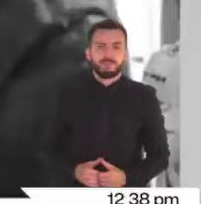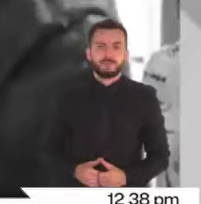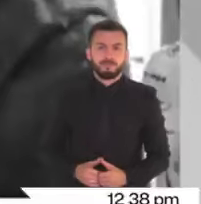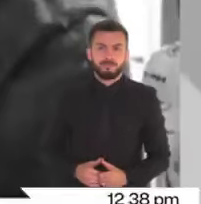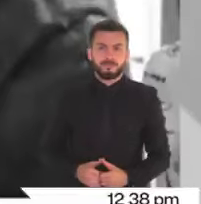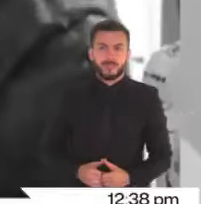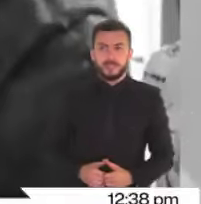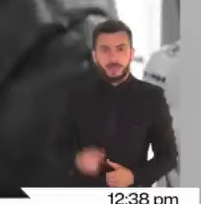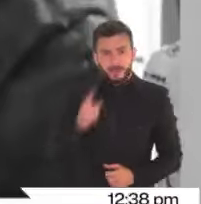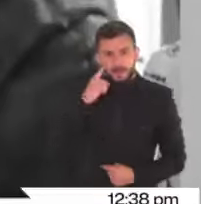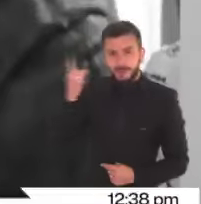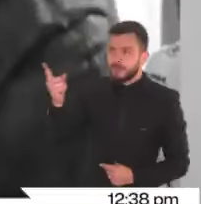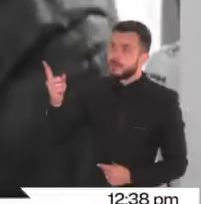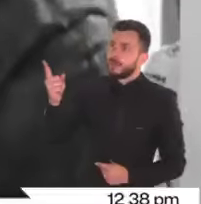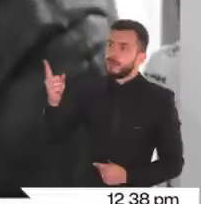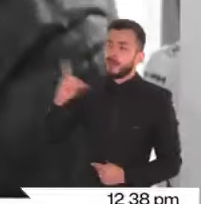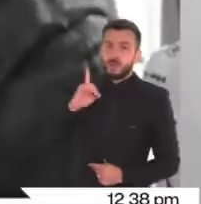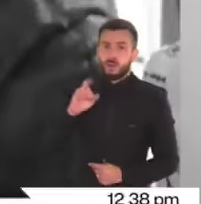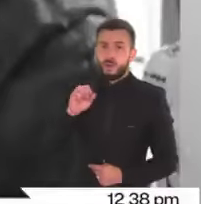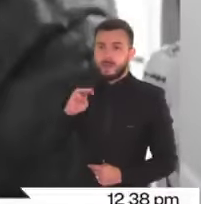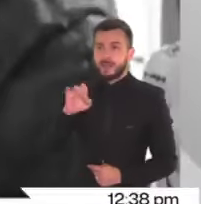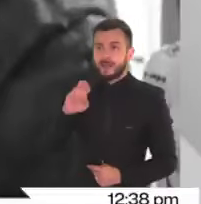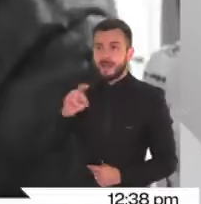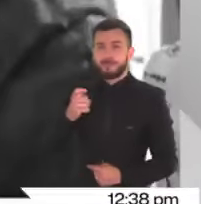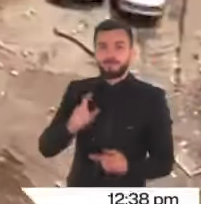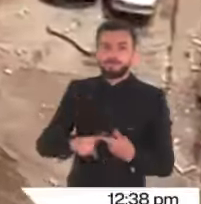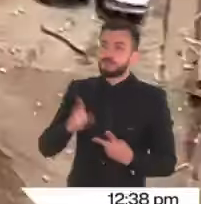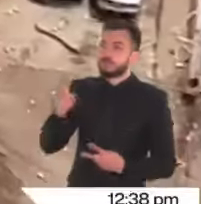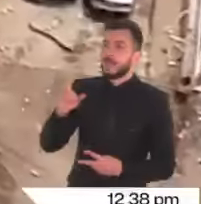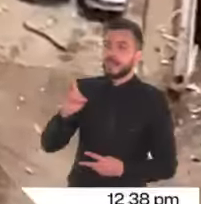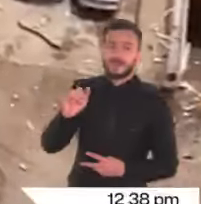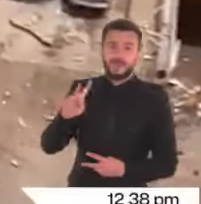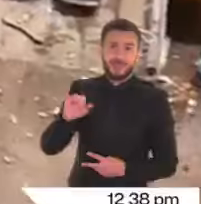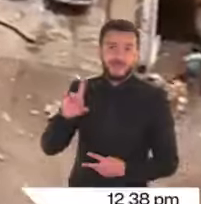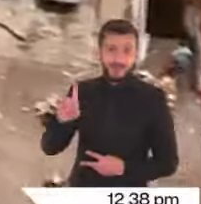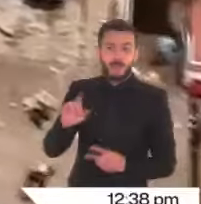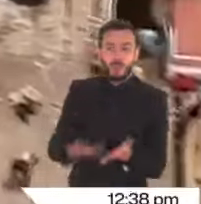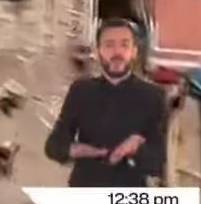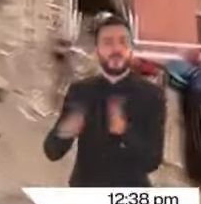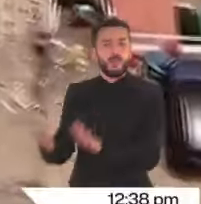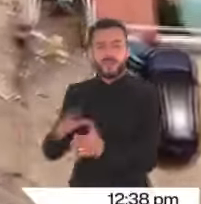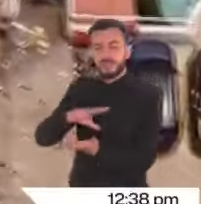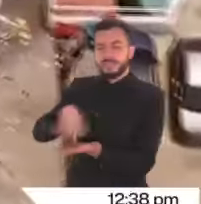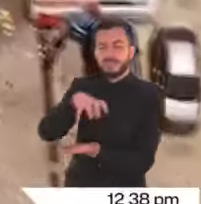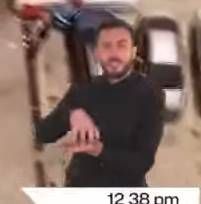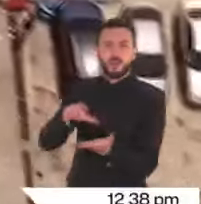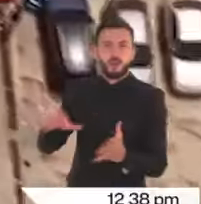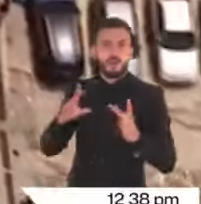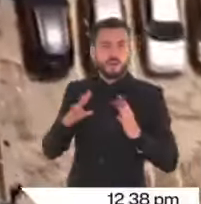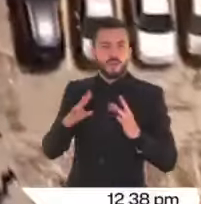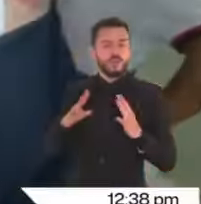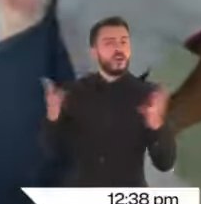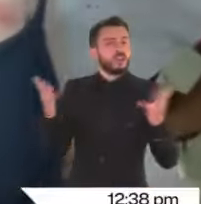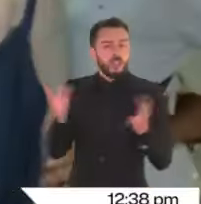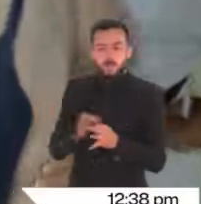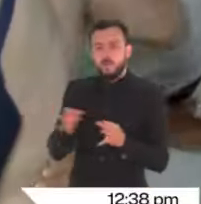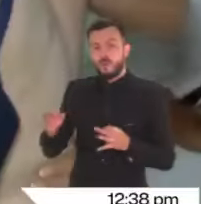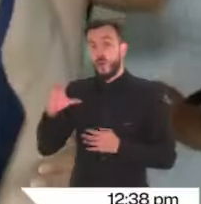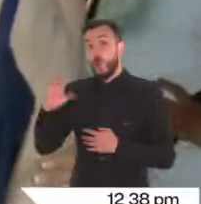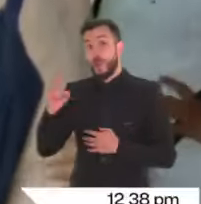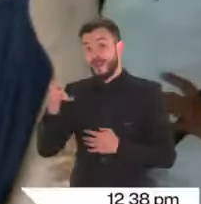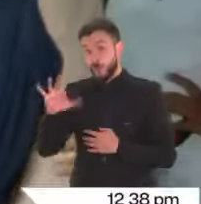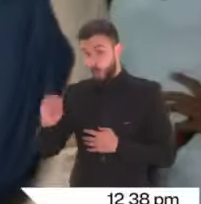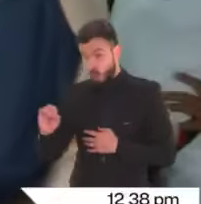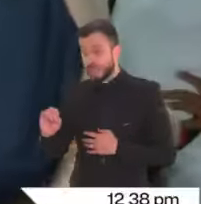Ellos son María Dominga Ramos y David Cruz, quienes murieron en la explosión en el centro vacacional La Primavera en el Colegio Cundinamarca.